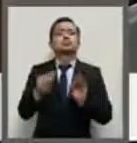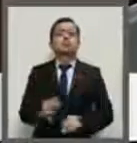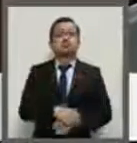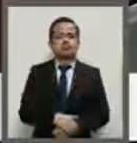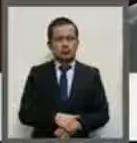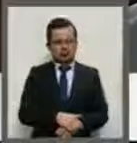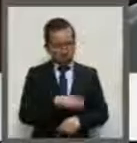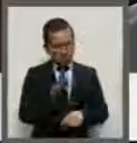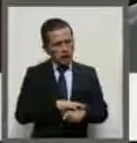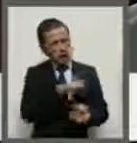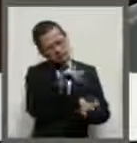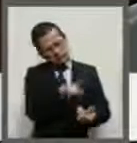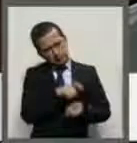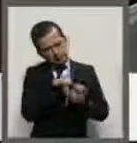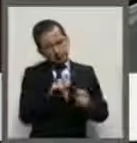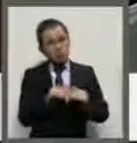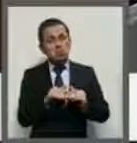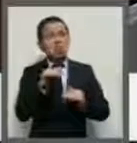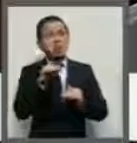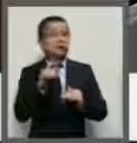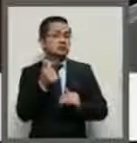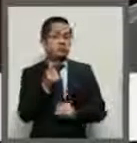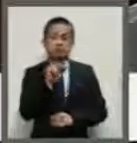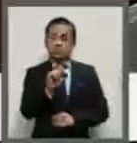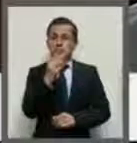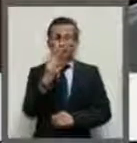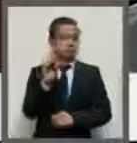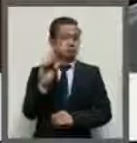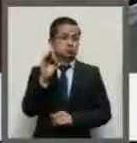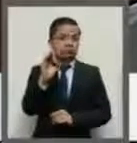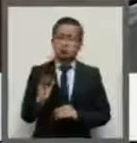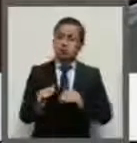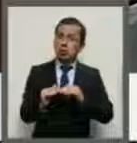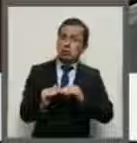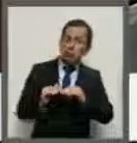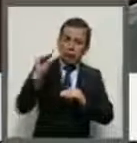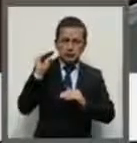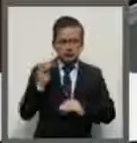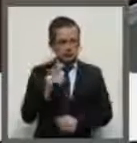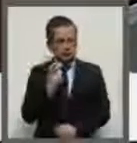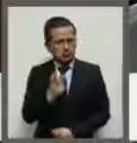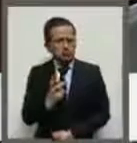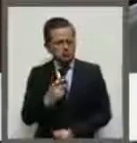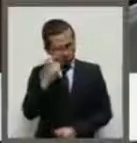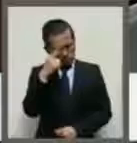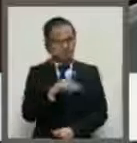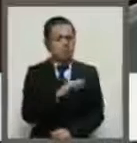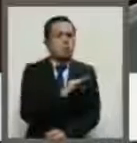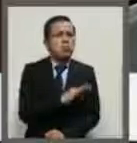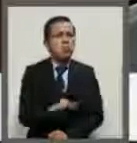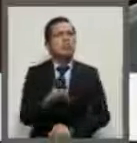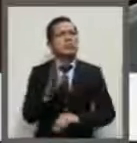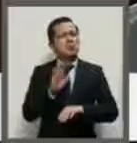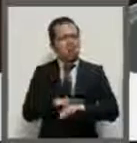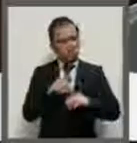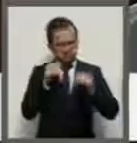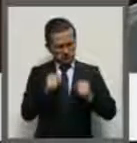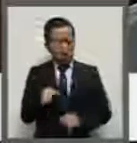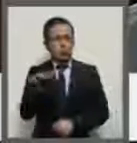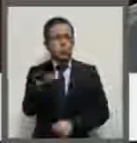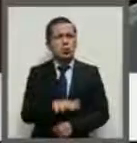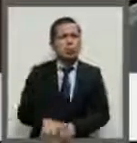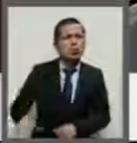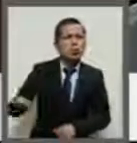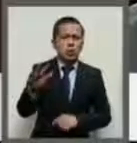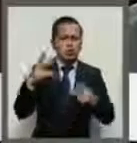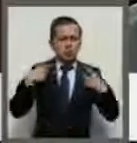mayores a 6.3% en términos reales anuales, se busca incidir de una manera certera en la